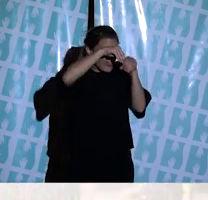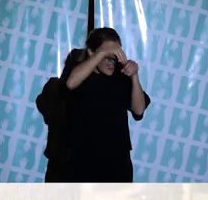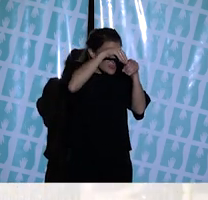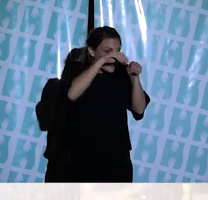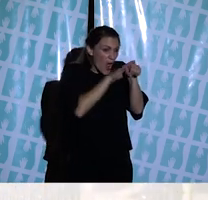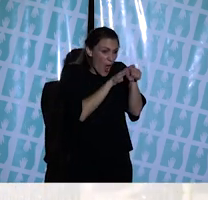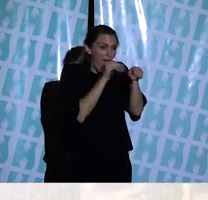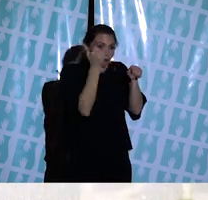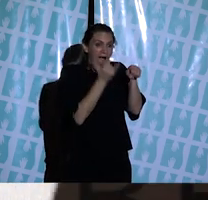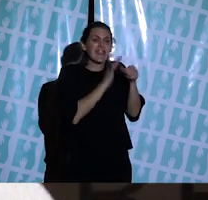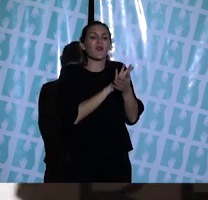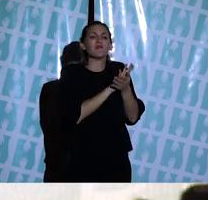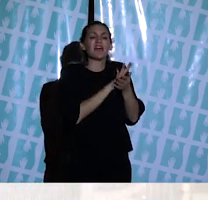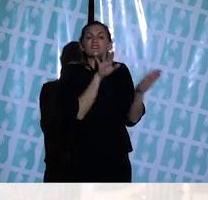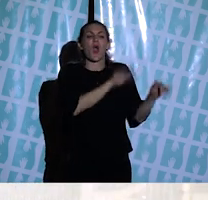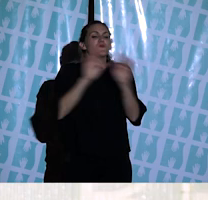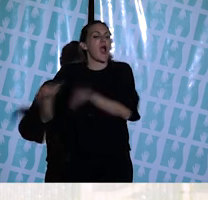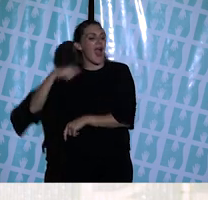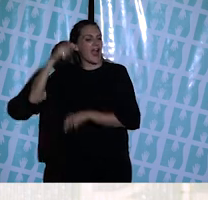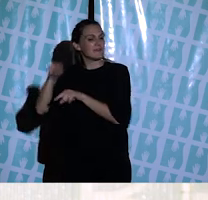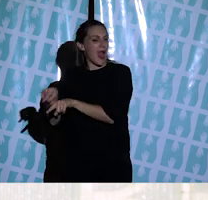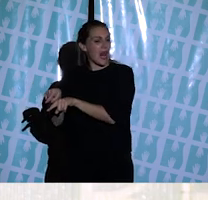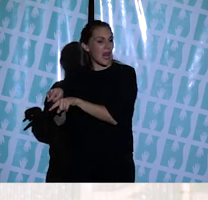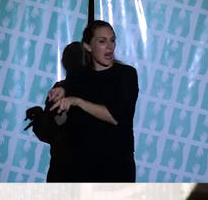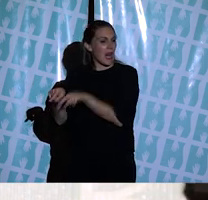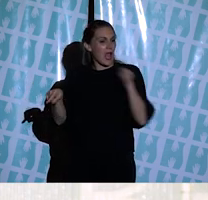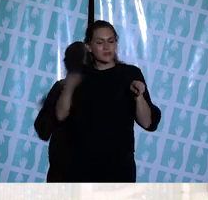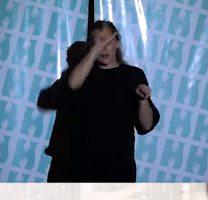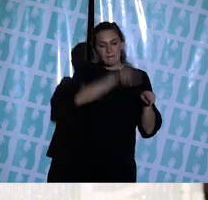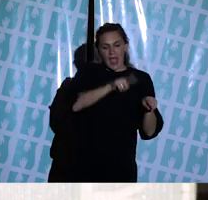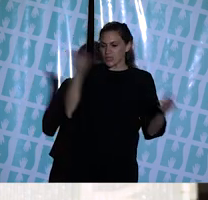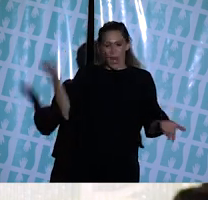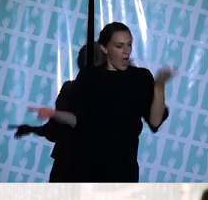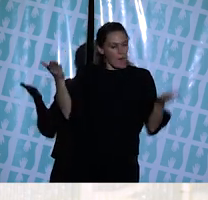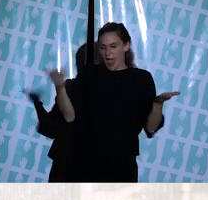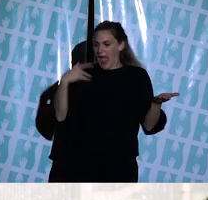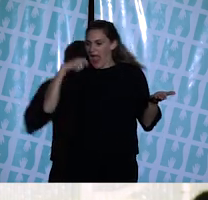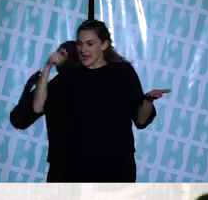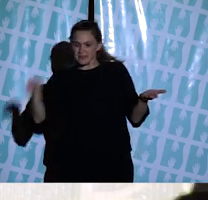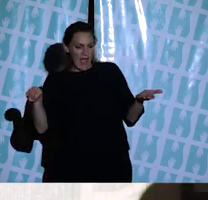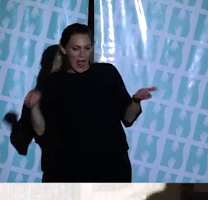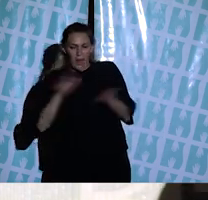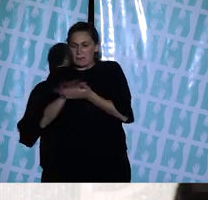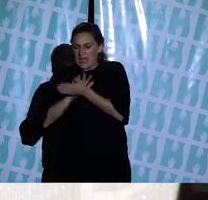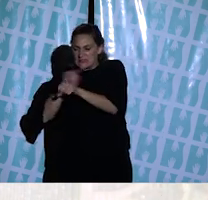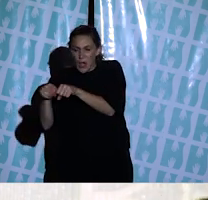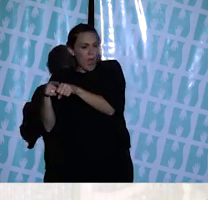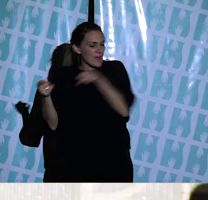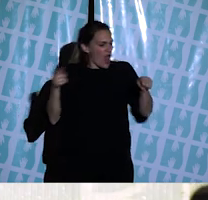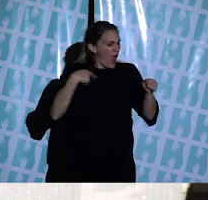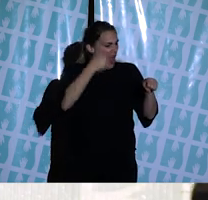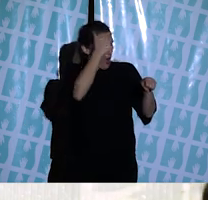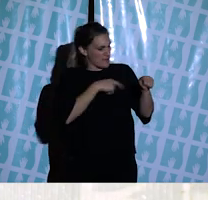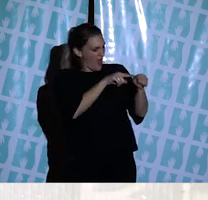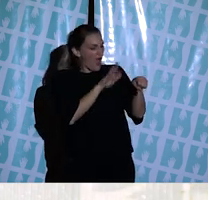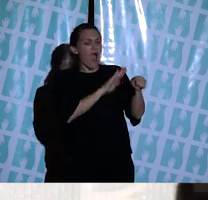nos sirve, por supuesto, en el caso de áreas de supervivencia, para respirar automáticamente. Yo no me tengo que estar acordando